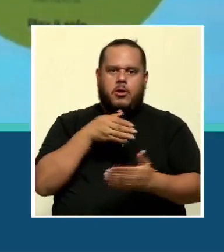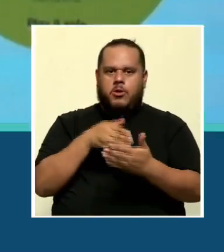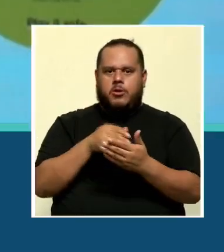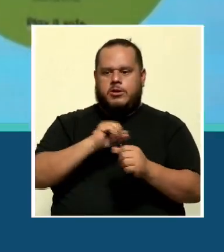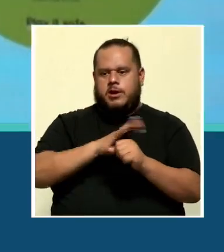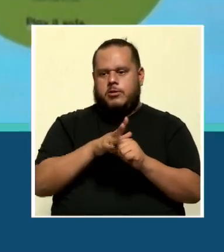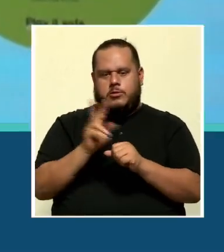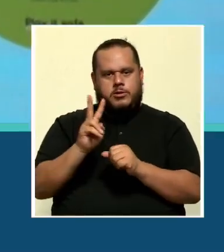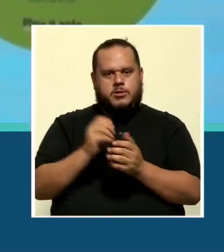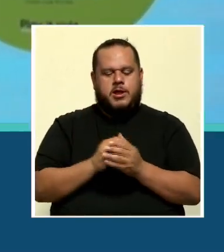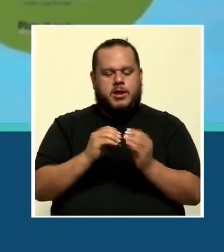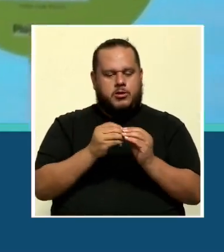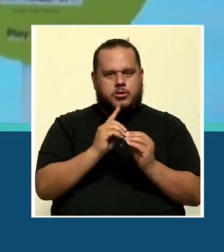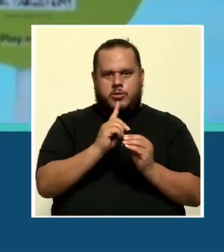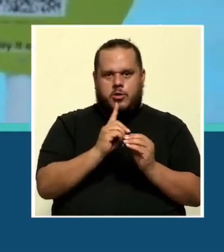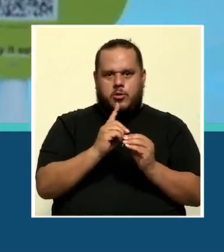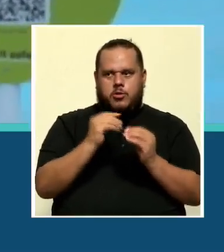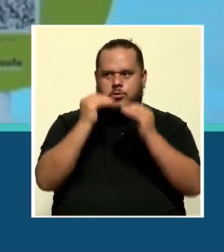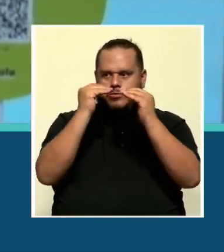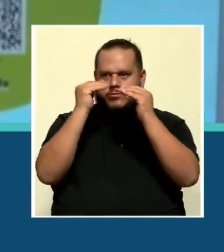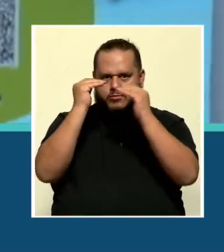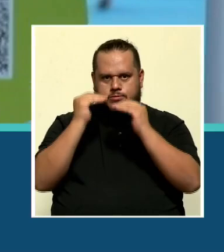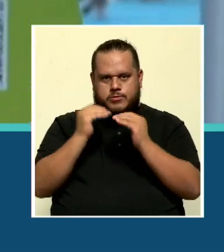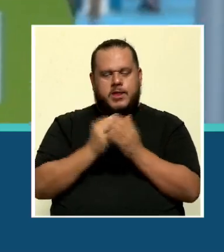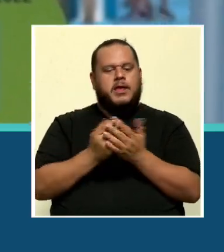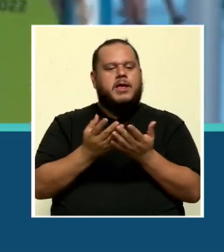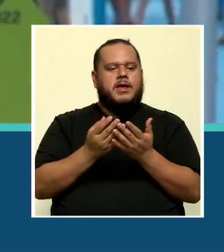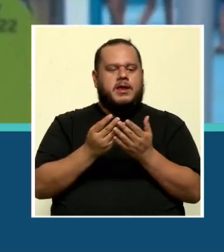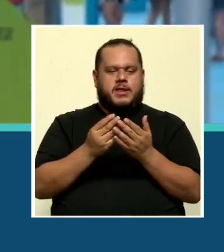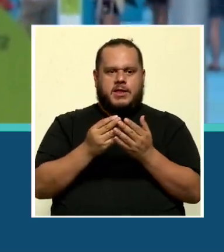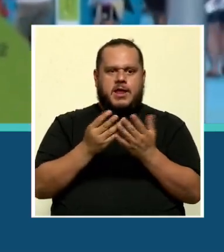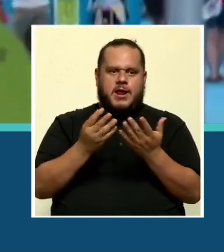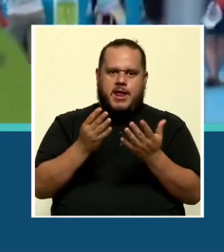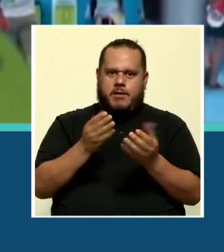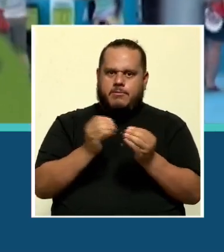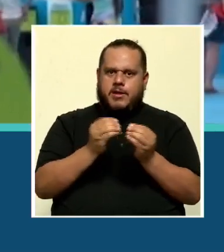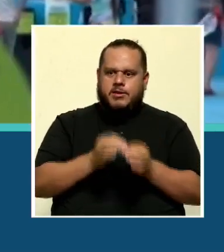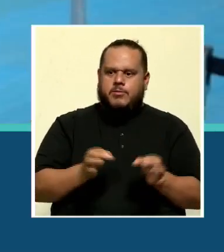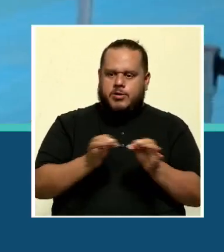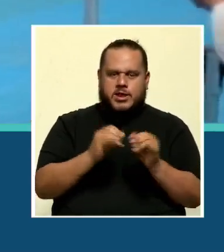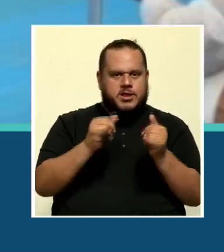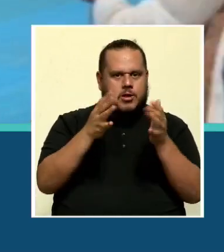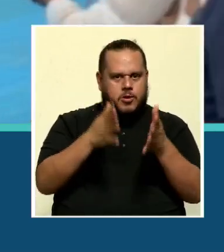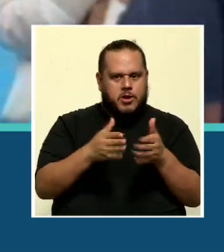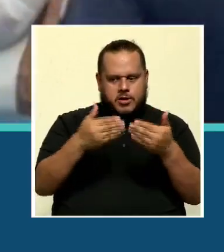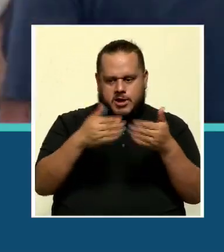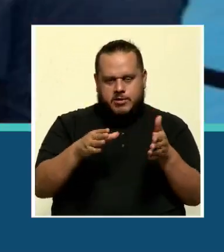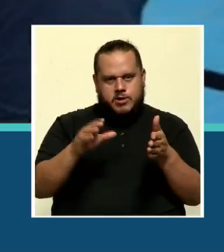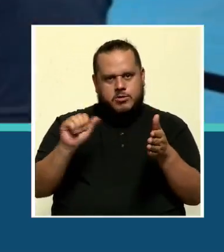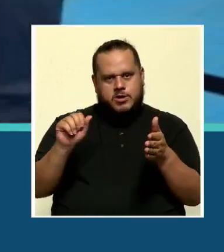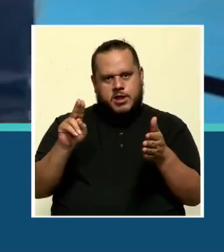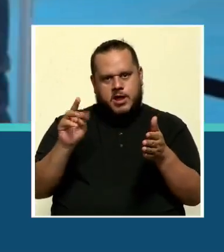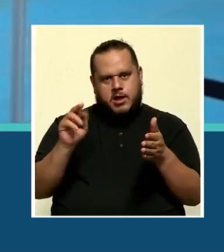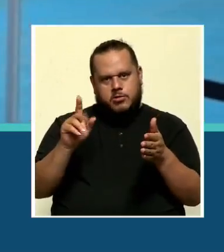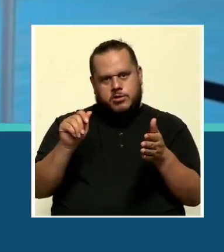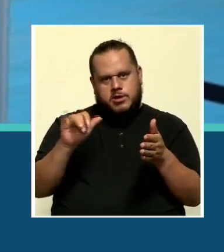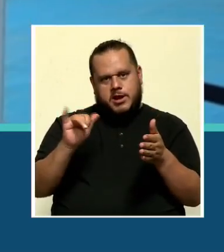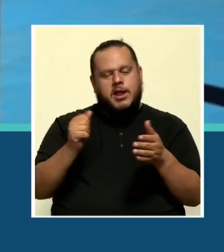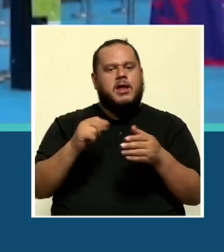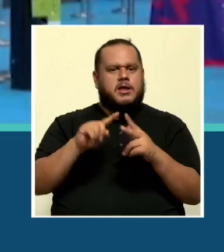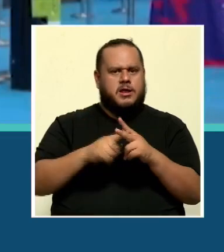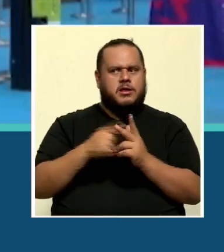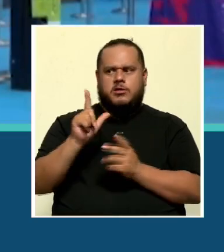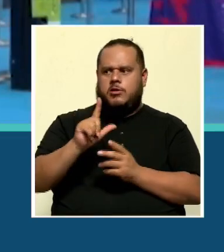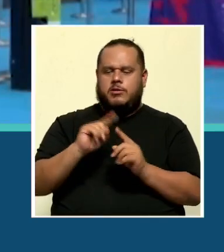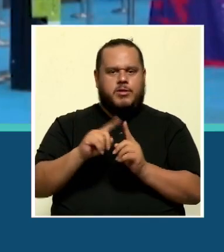El número 1 del ranking iba a ser la figura central en la noche de apertura del Abierto de Australia que comenzó el lunes, pero no pudo